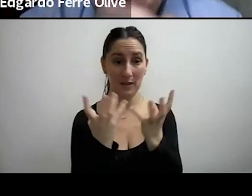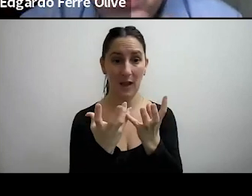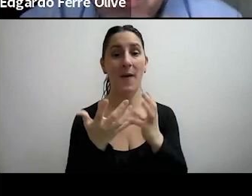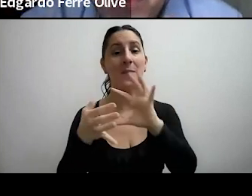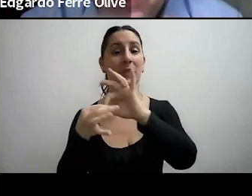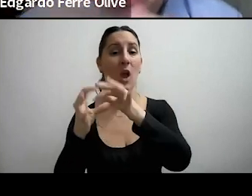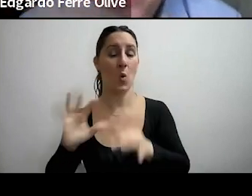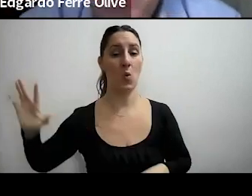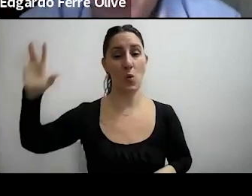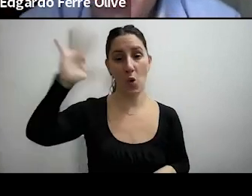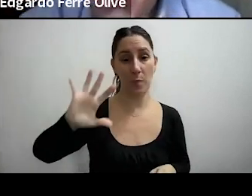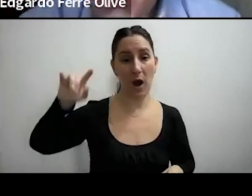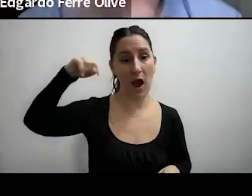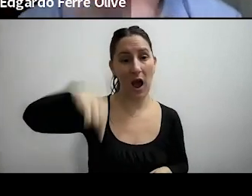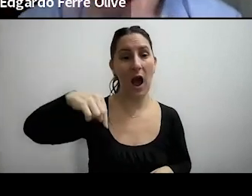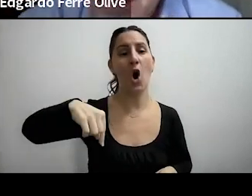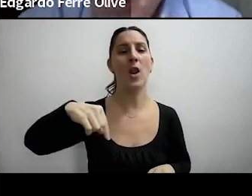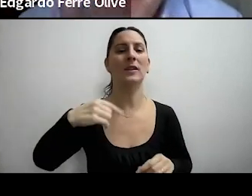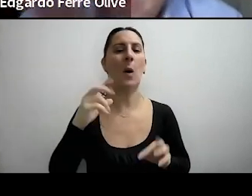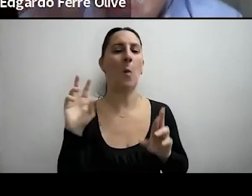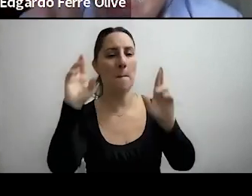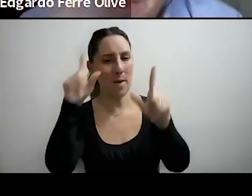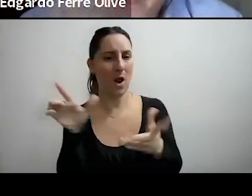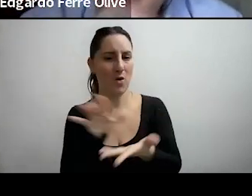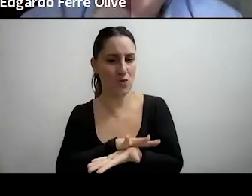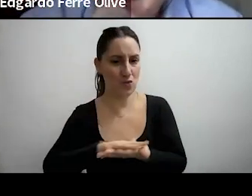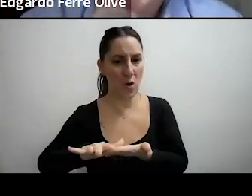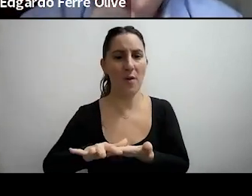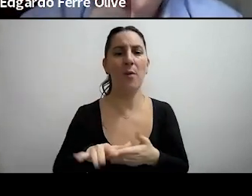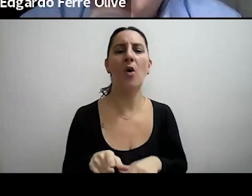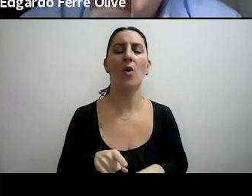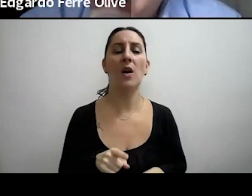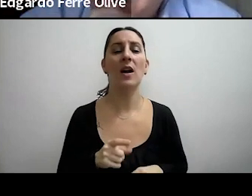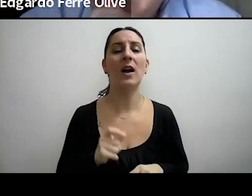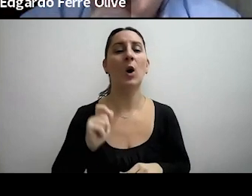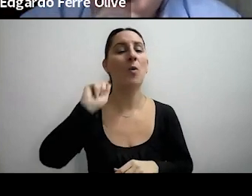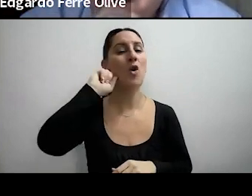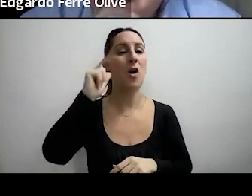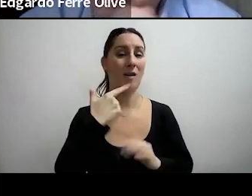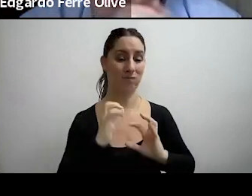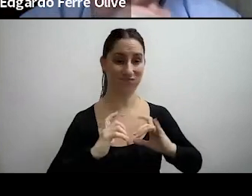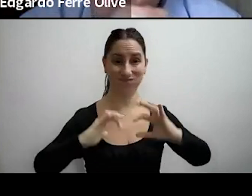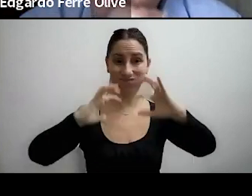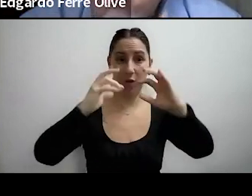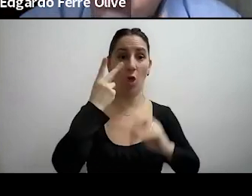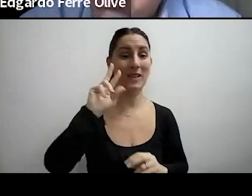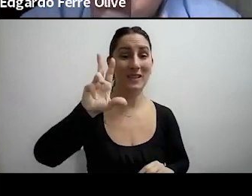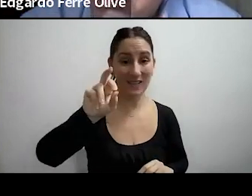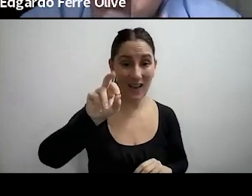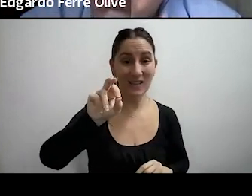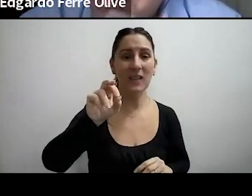ahora es el Fit for 55, que es una estructura de disminución de gases de efecto invernadero para el 2030 del orden del